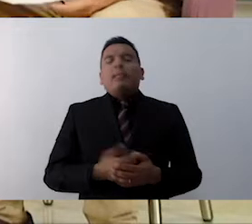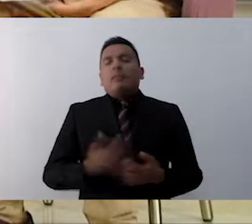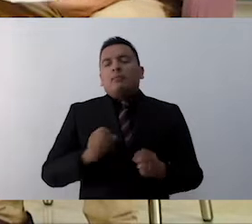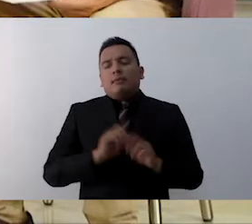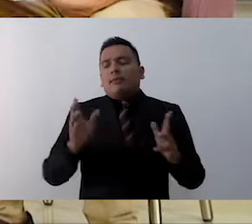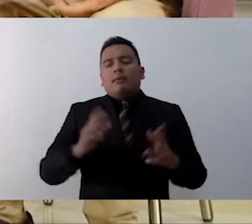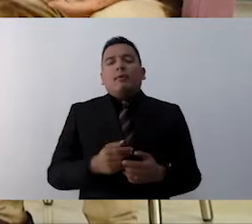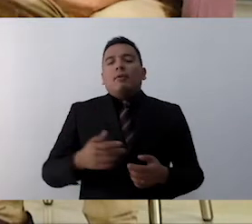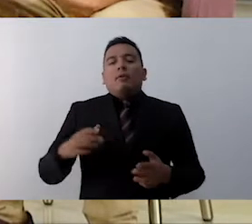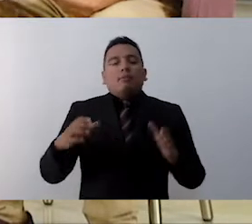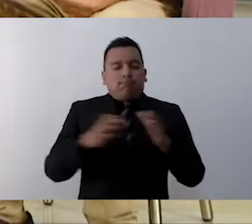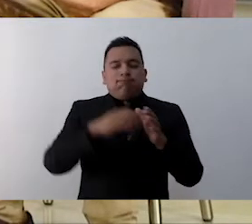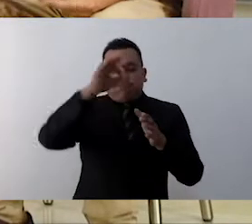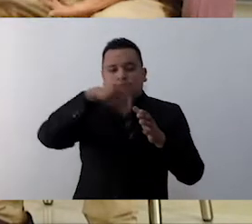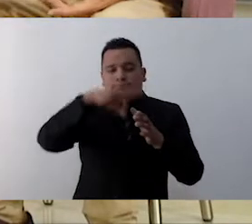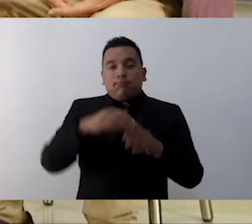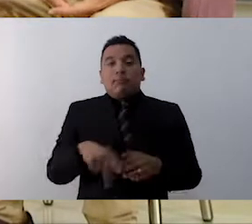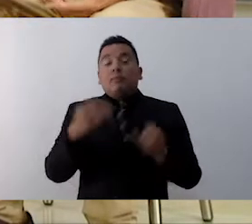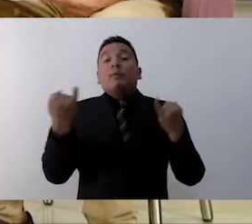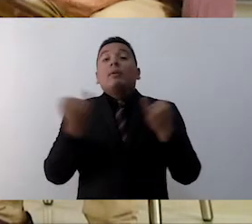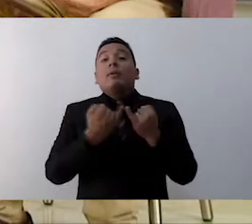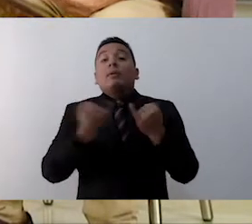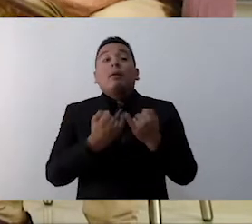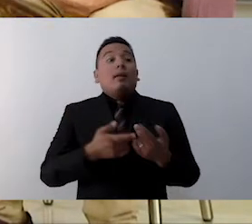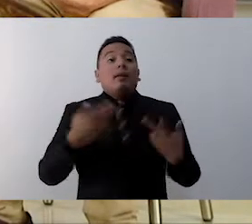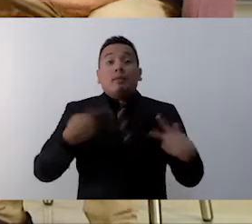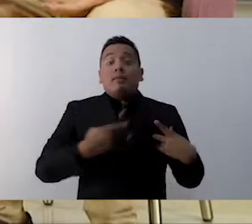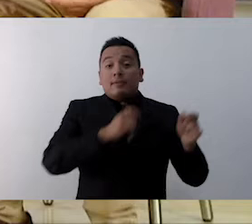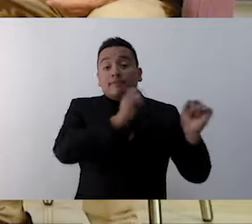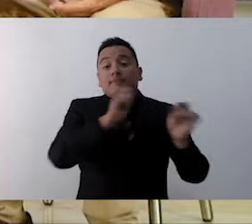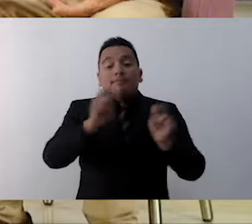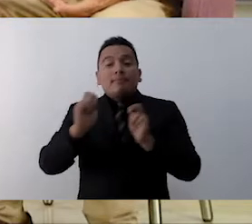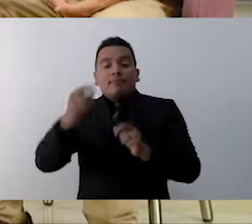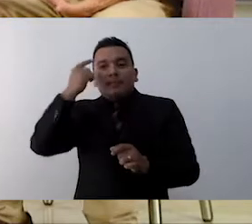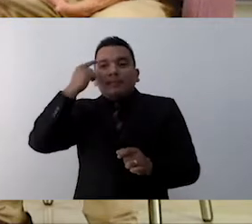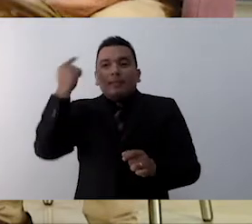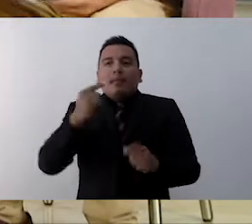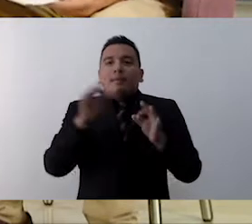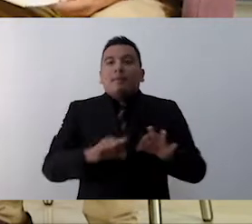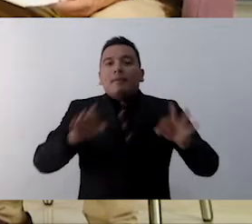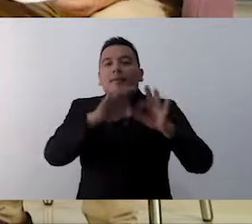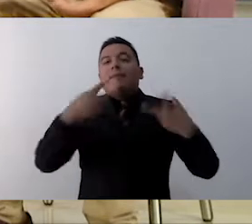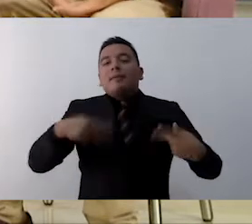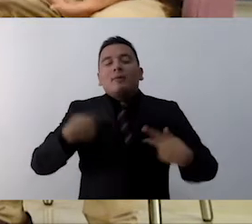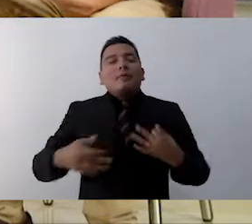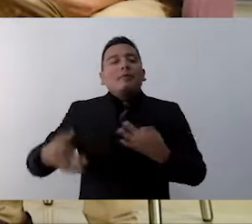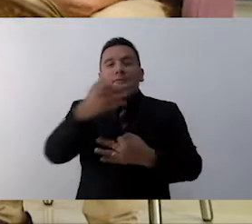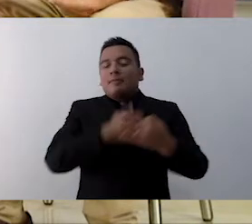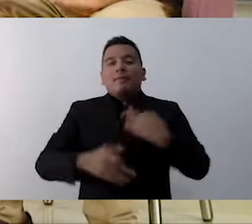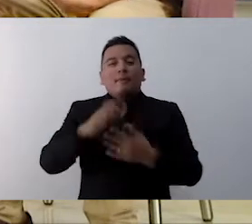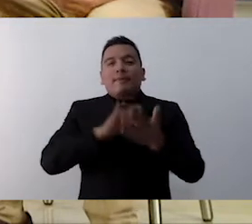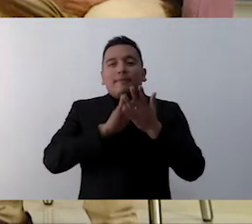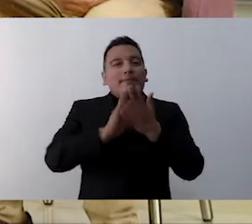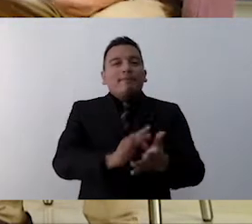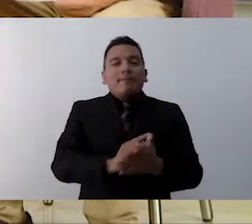es conocido, pero también ejerce la atribución constitucional de fomentar los temas de participación ciudadana. Es un ente